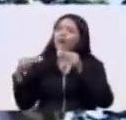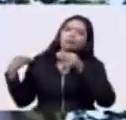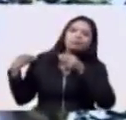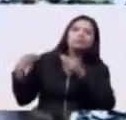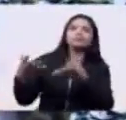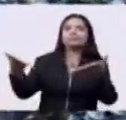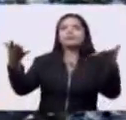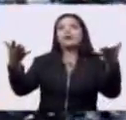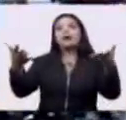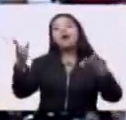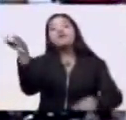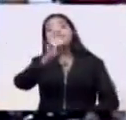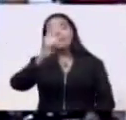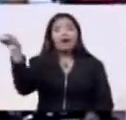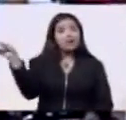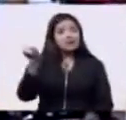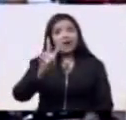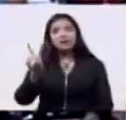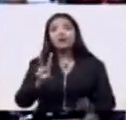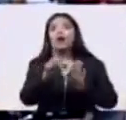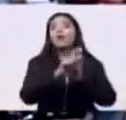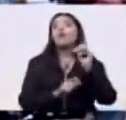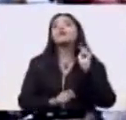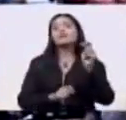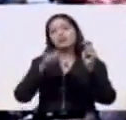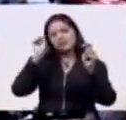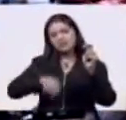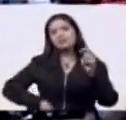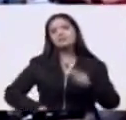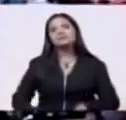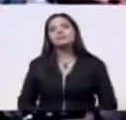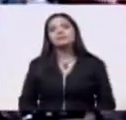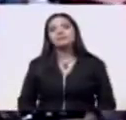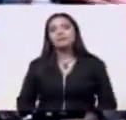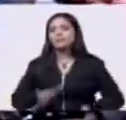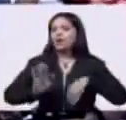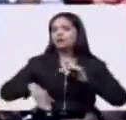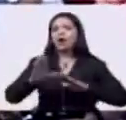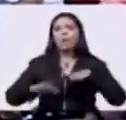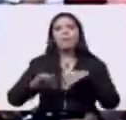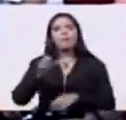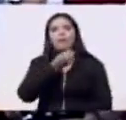Somos Venezuela y la constituyente va. ¡Tambor y canto!